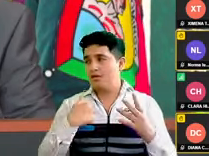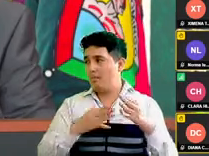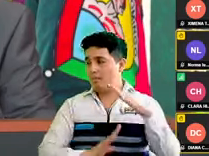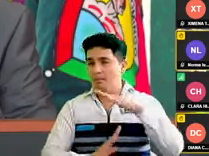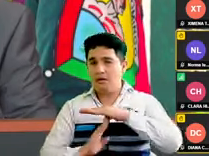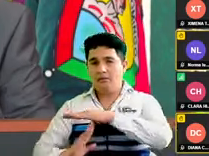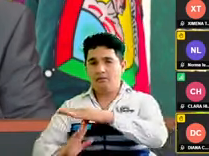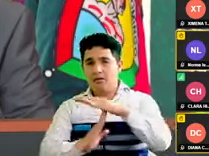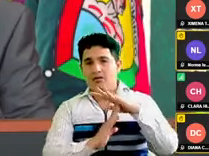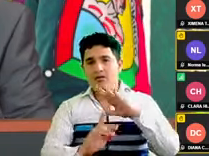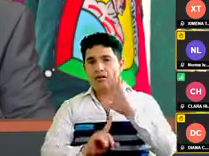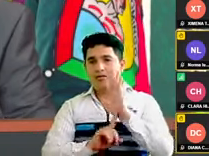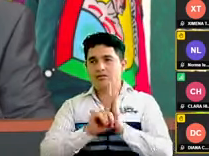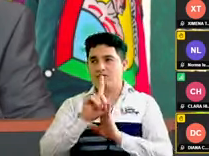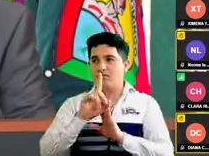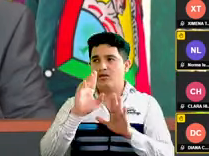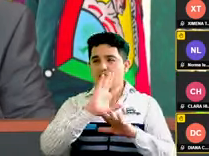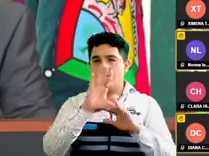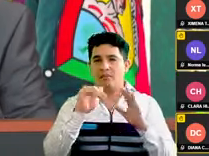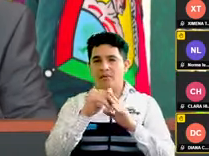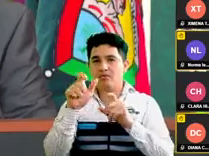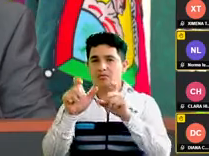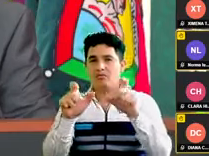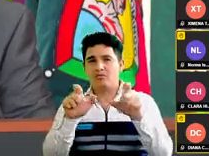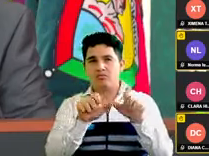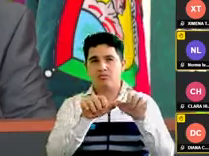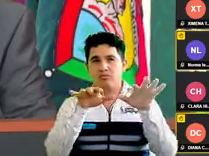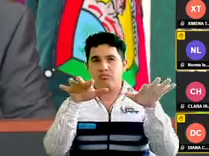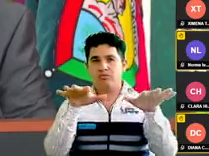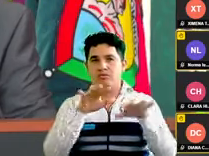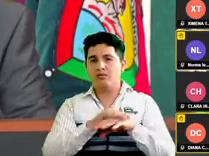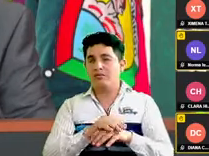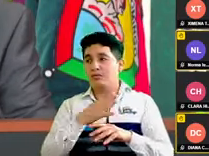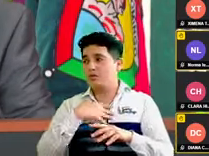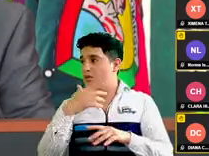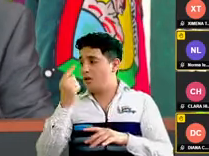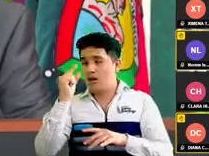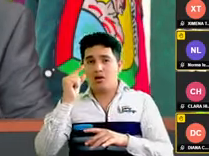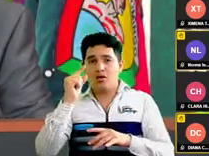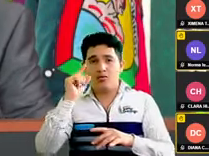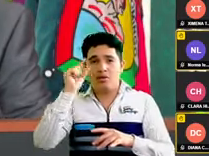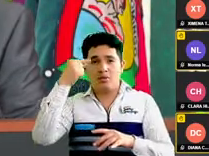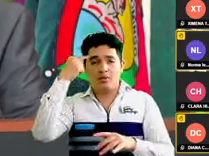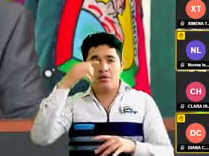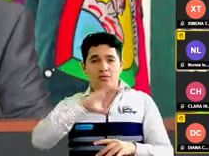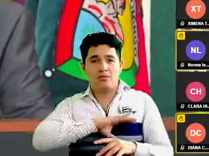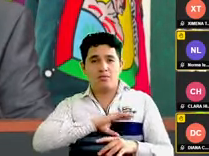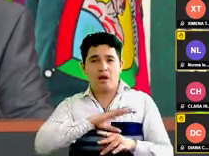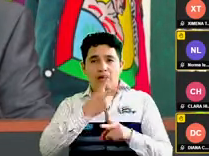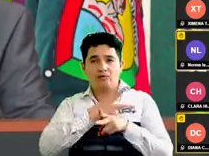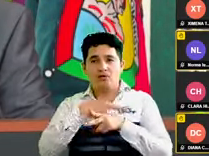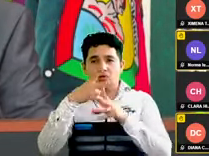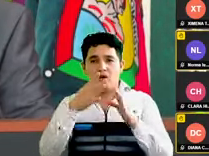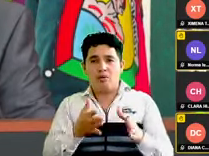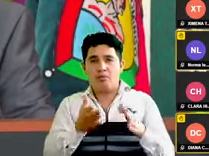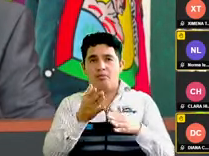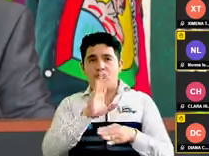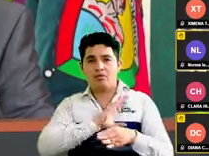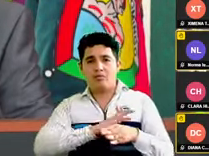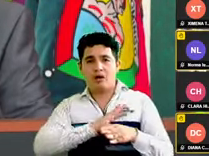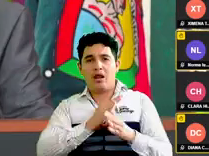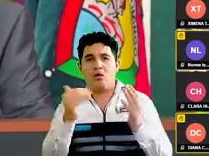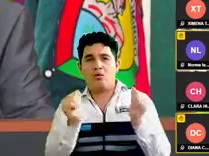merece el medio millón de personas. Esa era la mística de trabajo de este gobierno municipal, del Consejo Municipal y de este